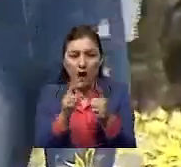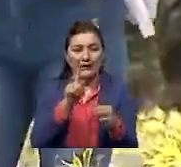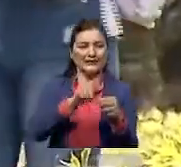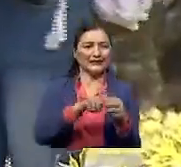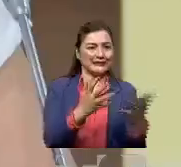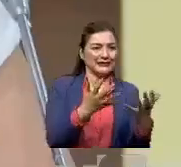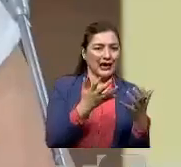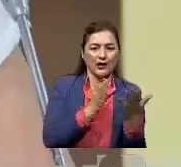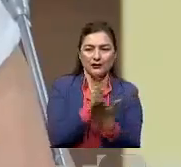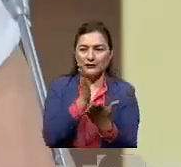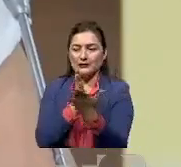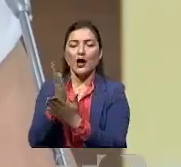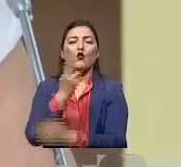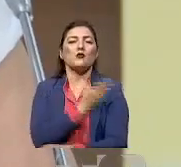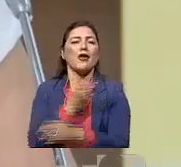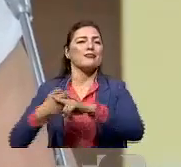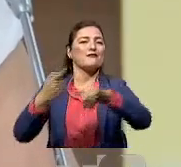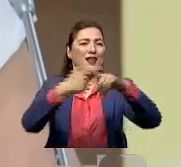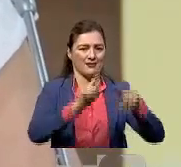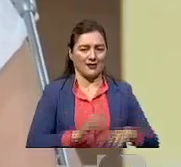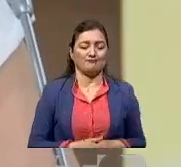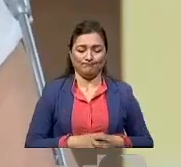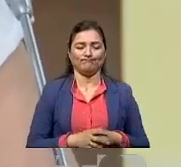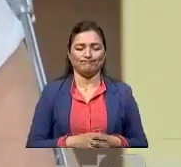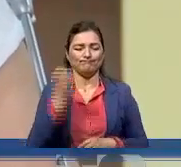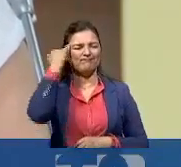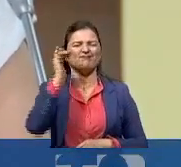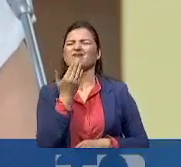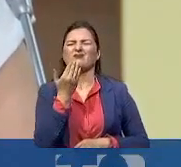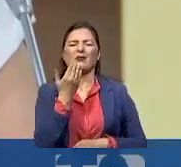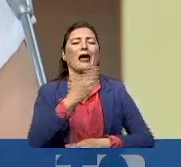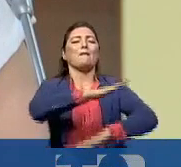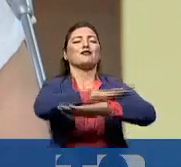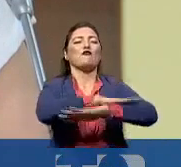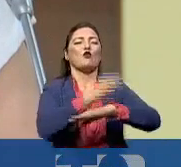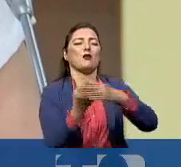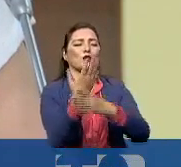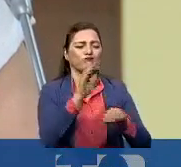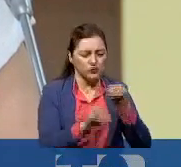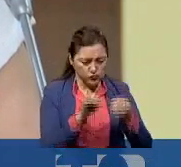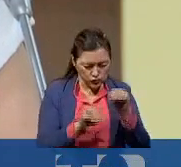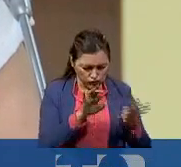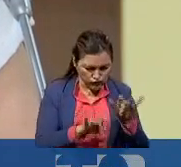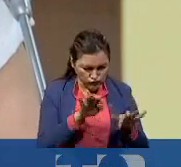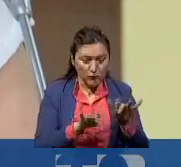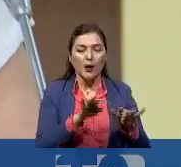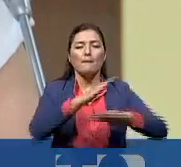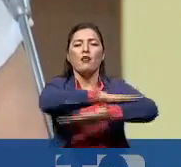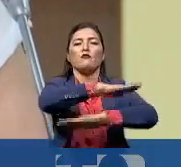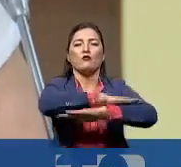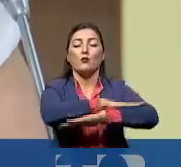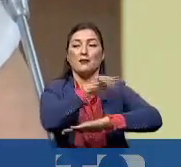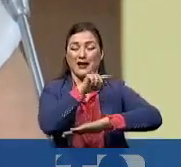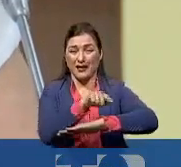a diferentes carreras en universidades con qué finalidad esto primero que haya un registro único de esa es